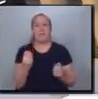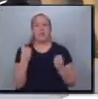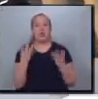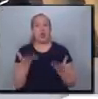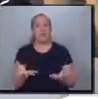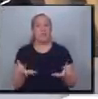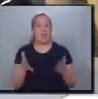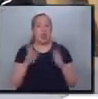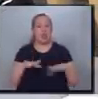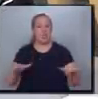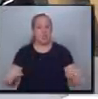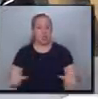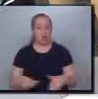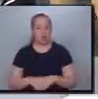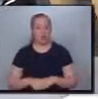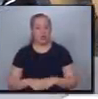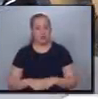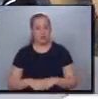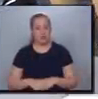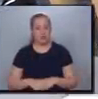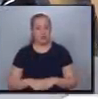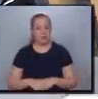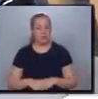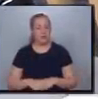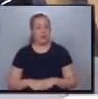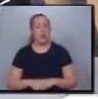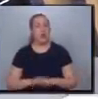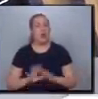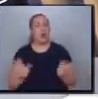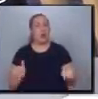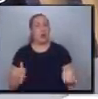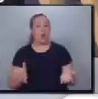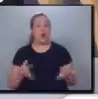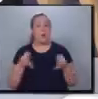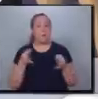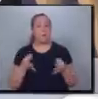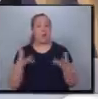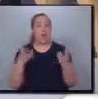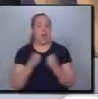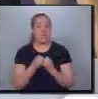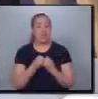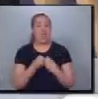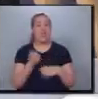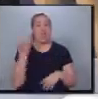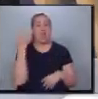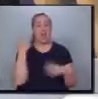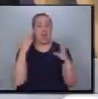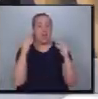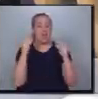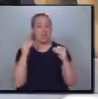comisario? Bueno, en sí el accidente fue anoche a las